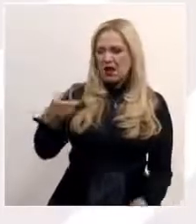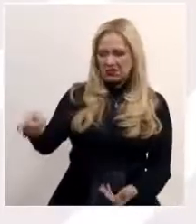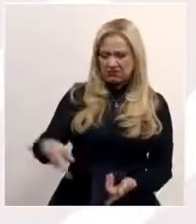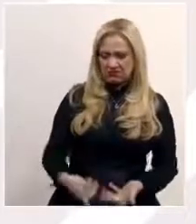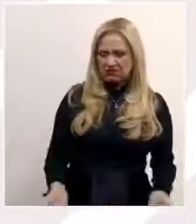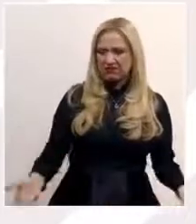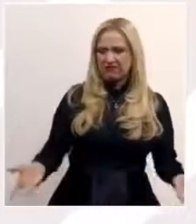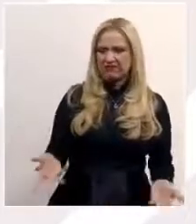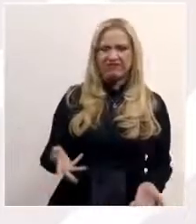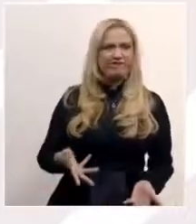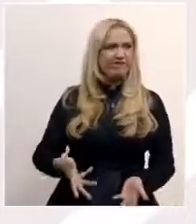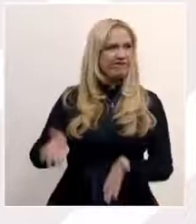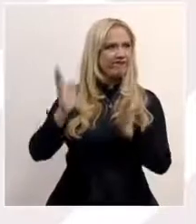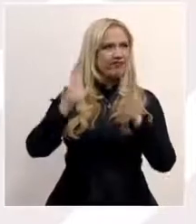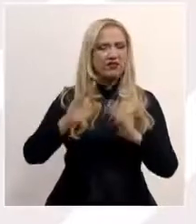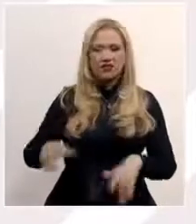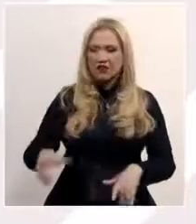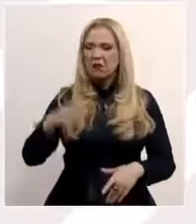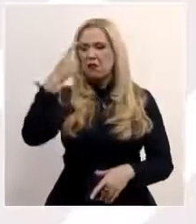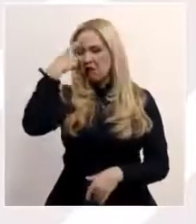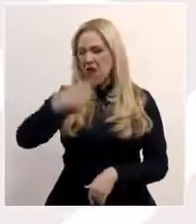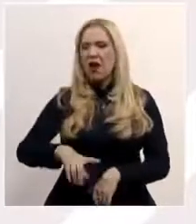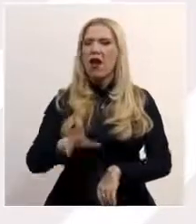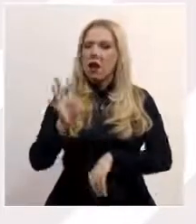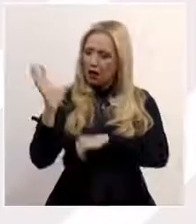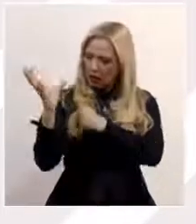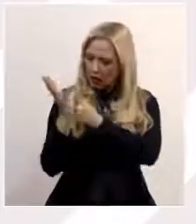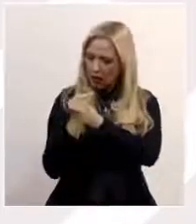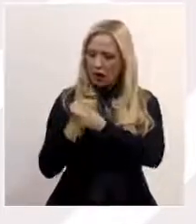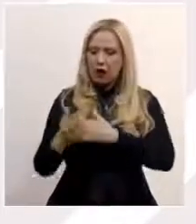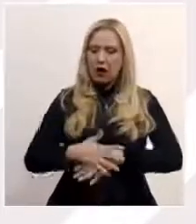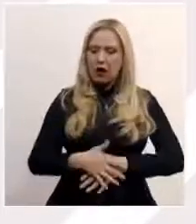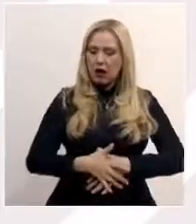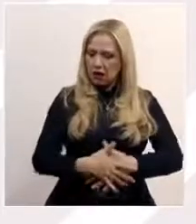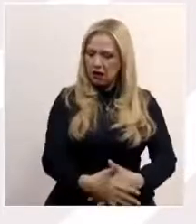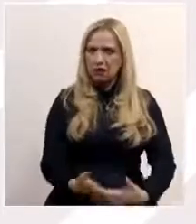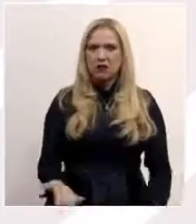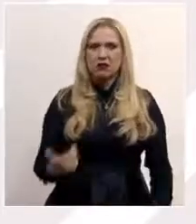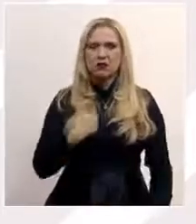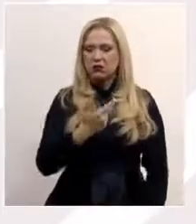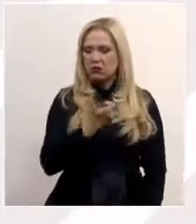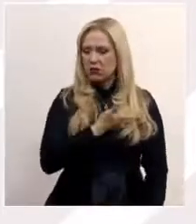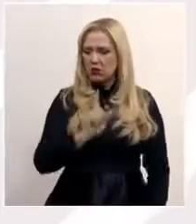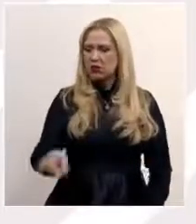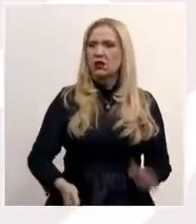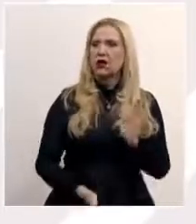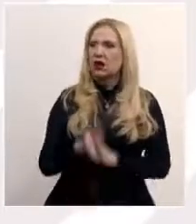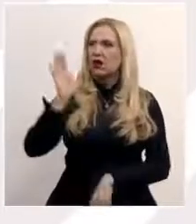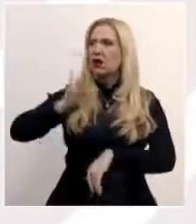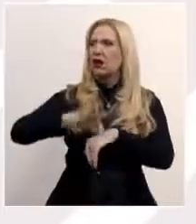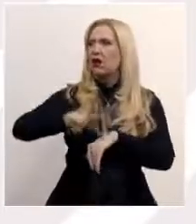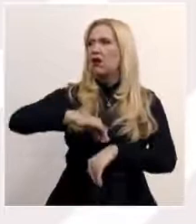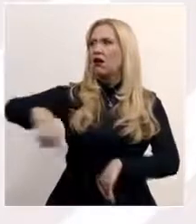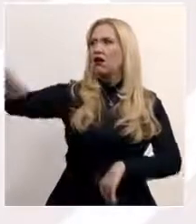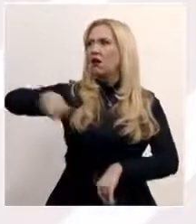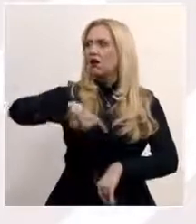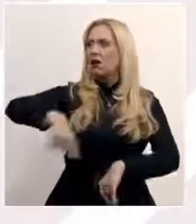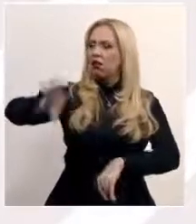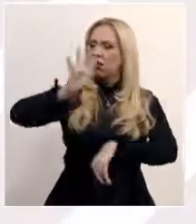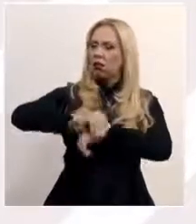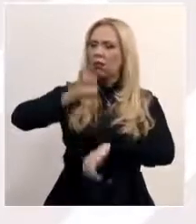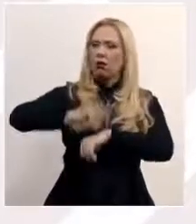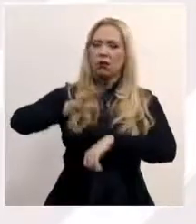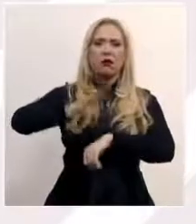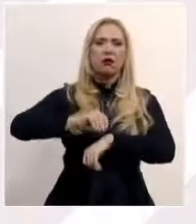no pidieron permiso para embarazarse, de que no les gusta que tengan que ir al médico, las licencias médicas se